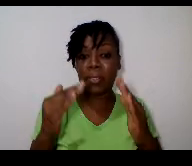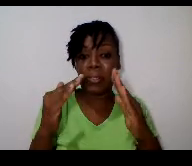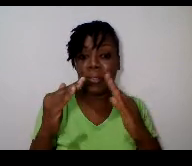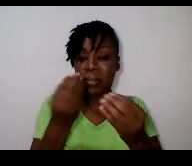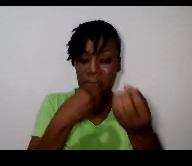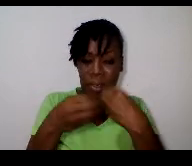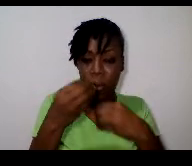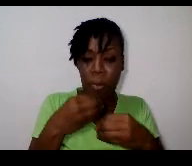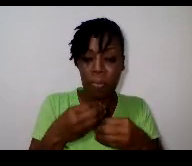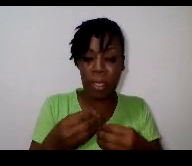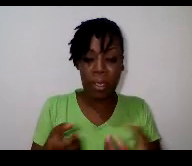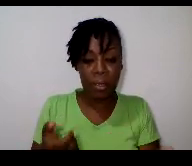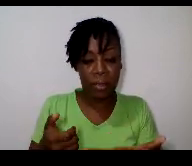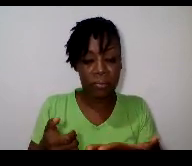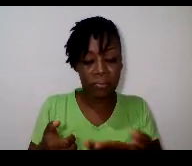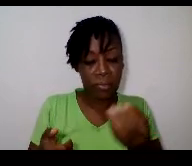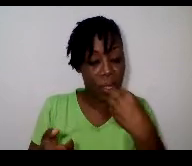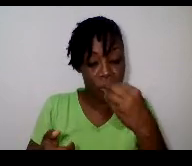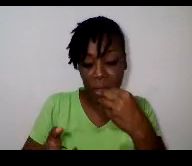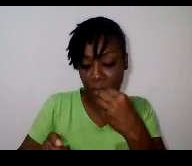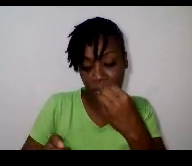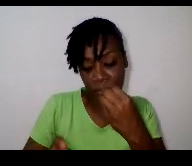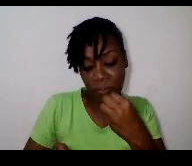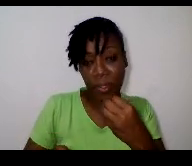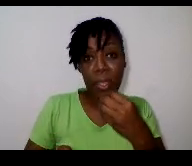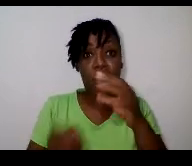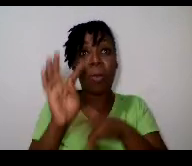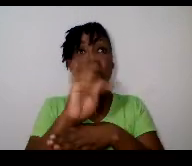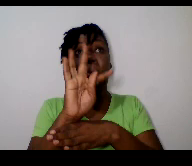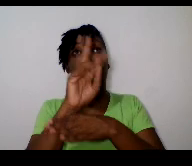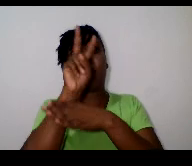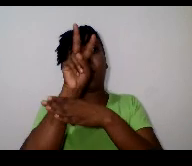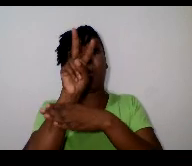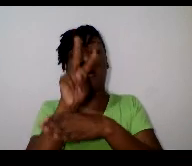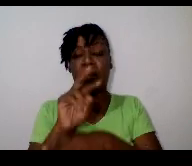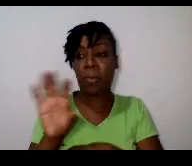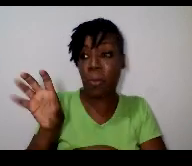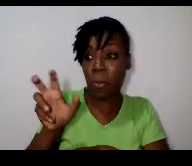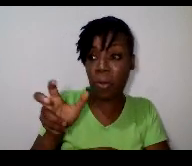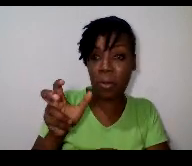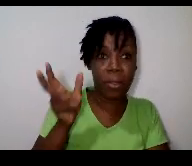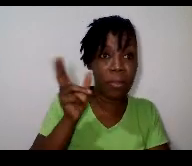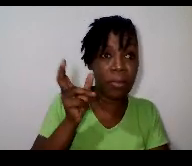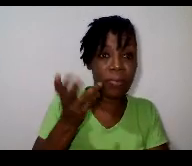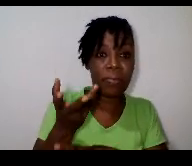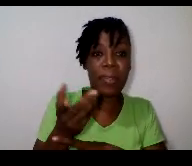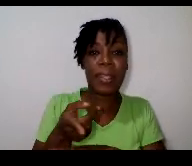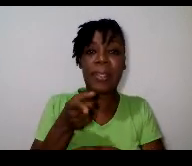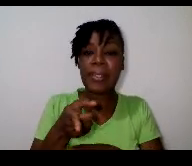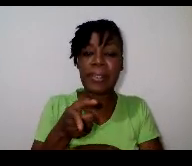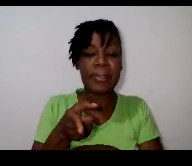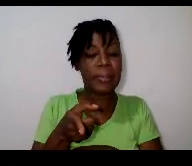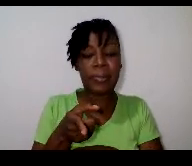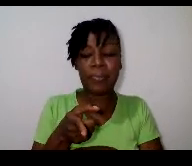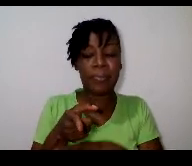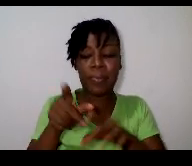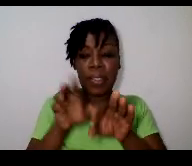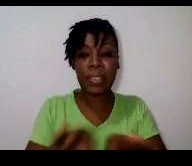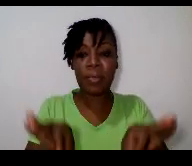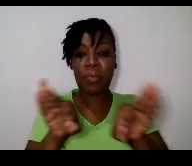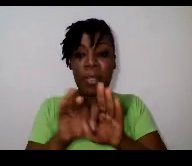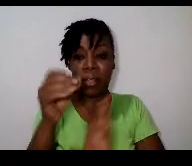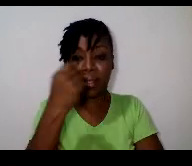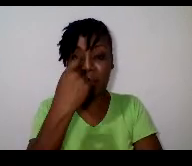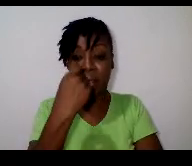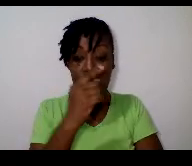en la mesa, con la televisión encendida, con el radio encendido. Es fundamental comprender que los niños,